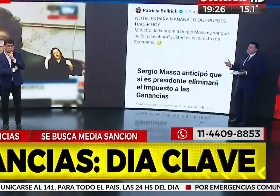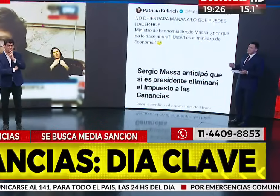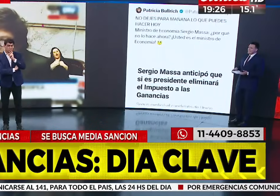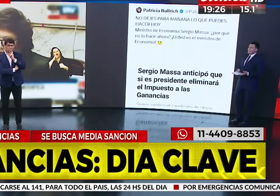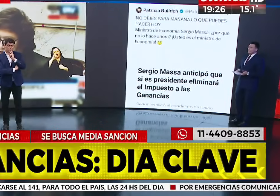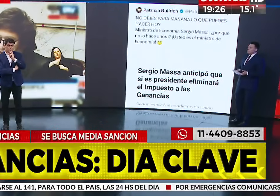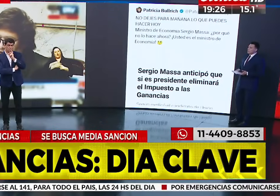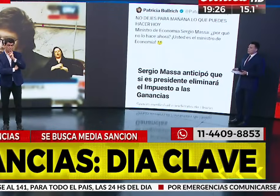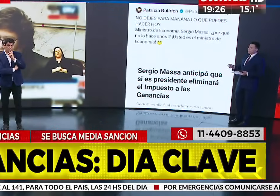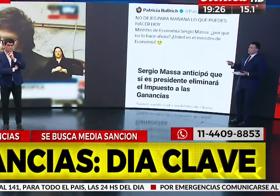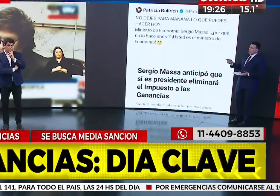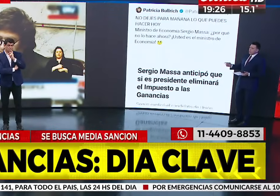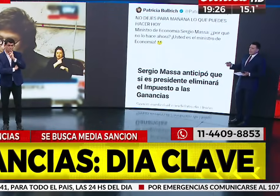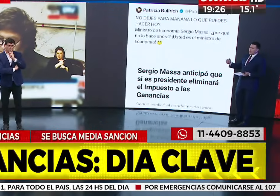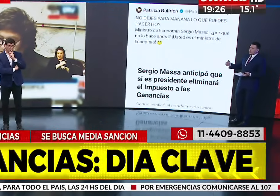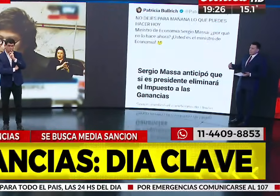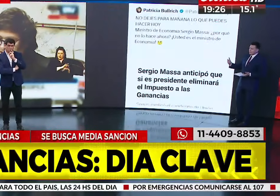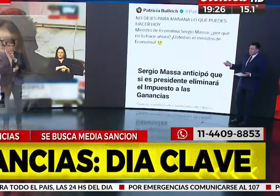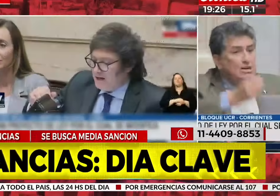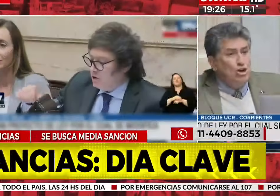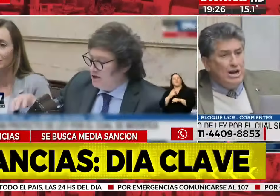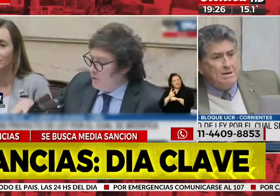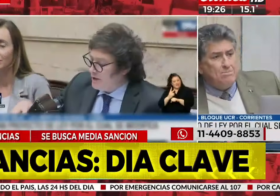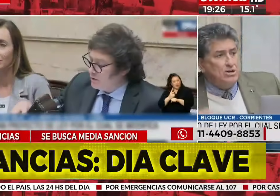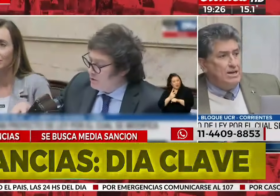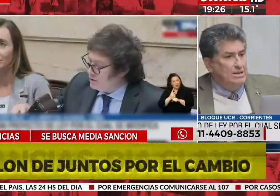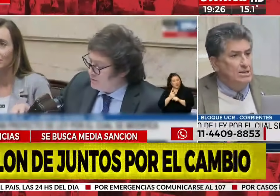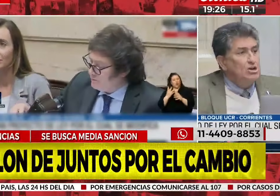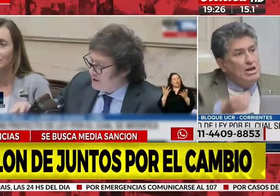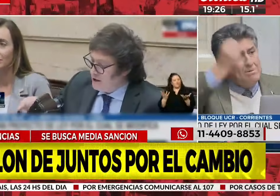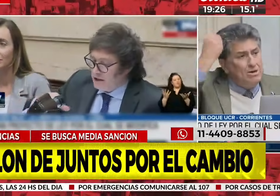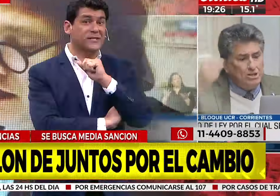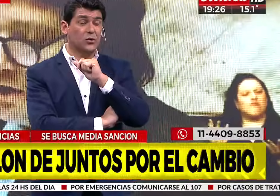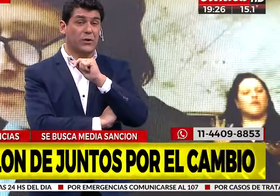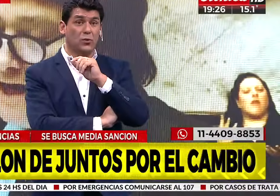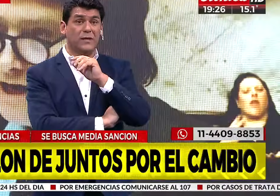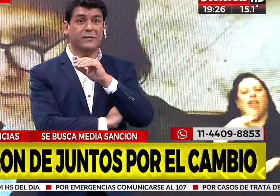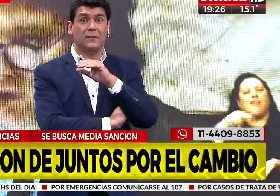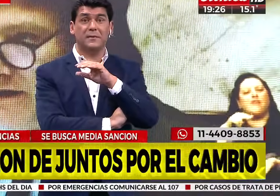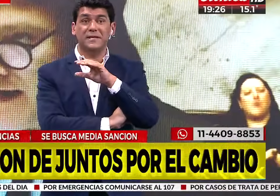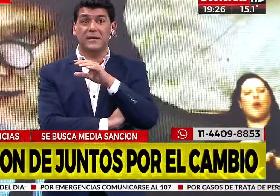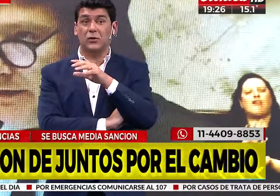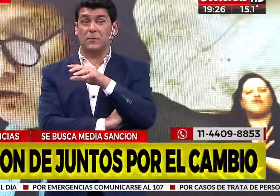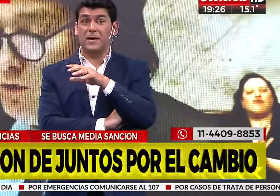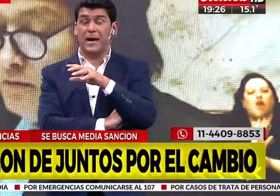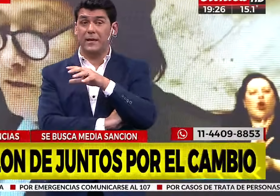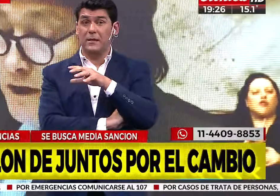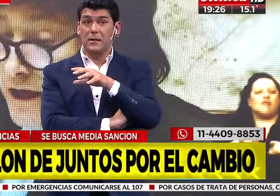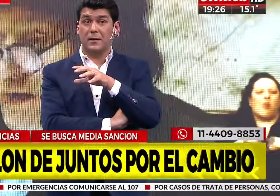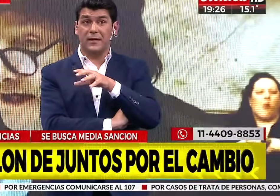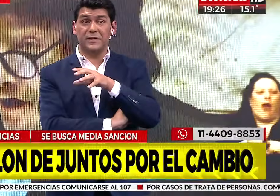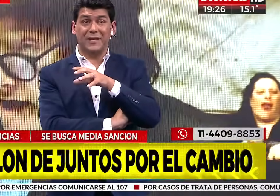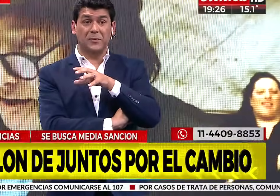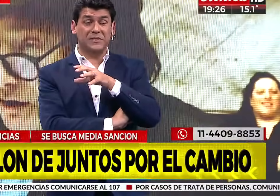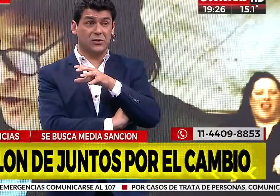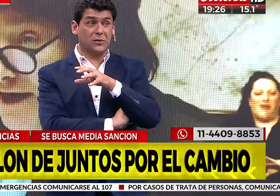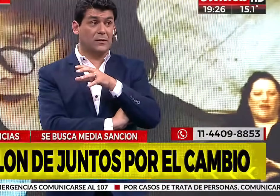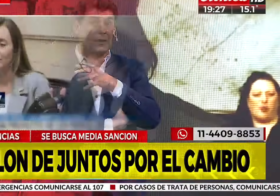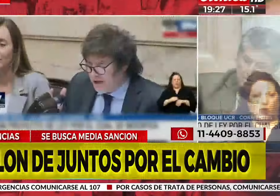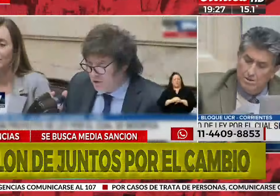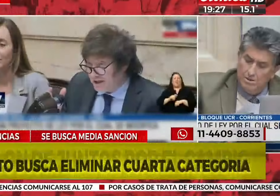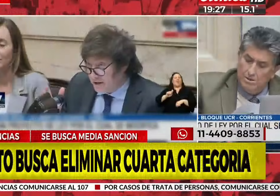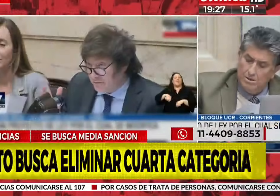Todos, llegan al quórum para poder ahora tratar el proyecto. Bien, es un día clave, de eso no hay dudas. A mí me dicen que todavía hay gente en la